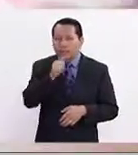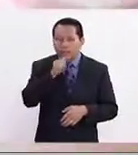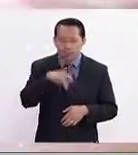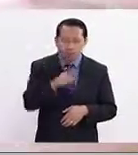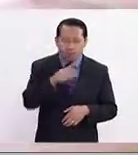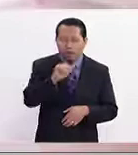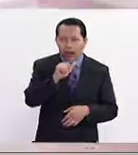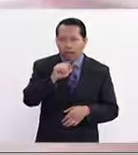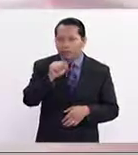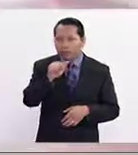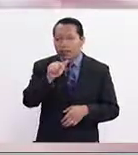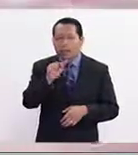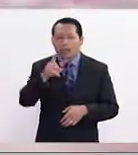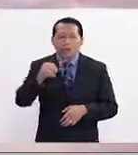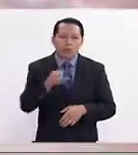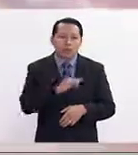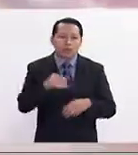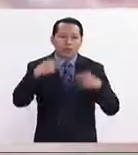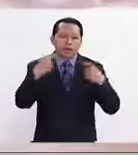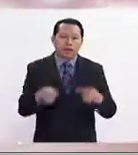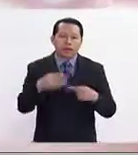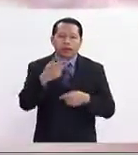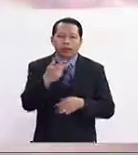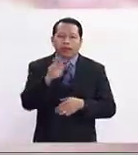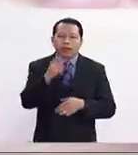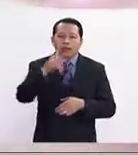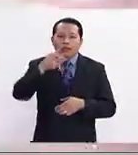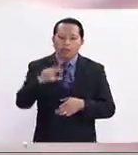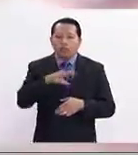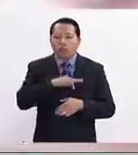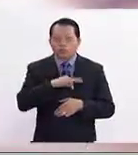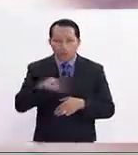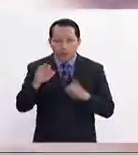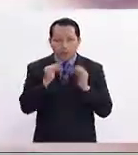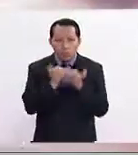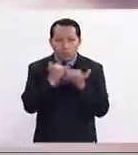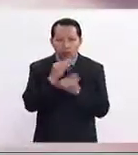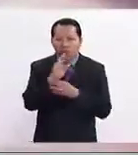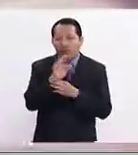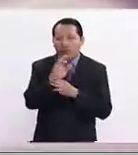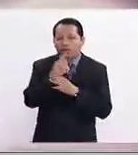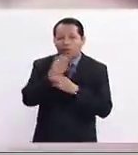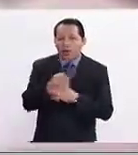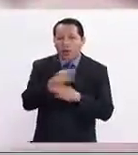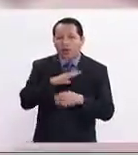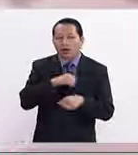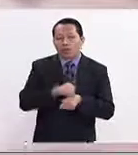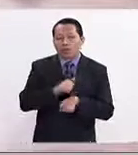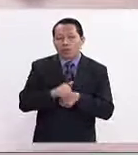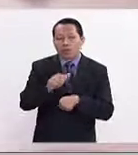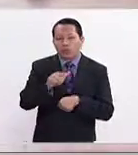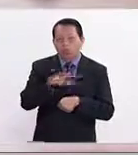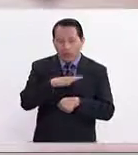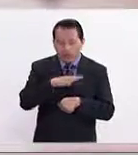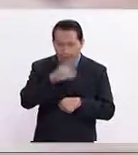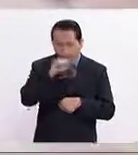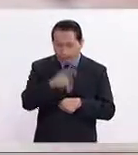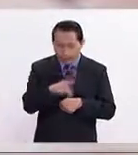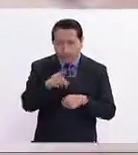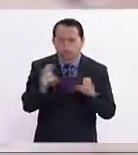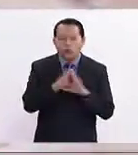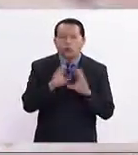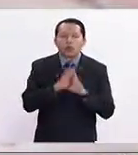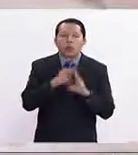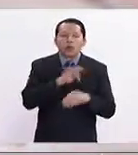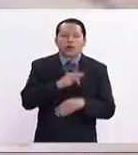Carlos Salcedo, que estarán enfrentando al Hertha Berlín en calidad de visitante con el Eintracht de Frankfurt. Jornada número 17 de la Jupiler League, estándar